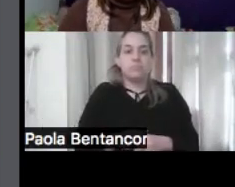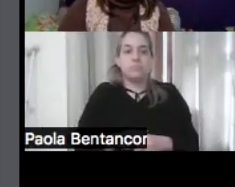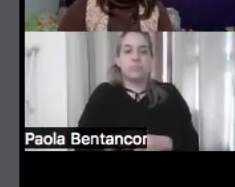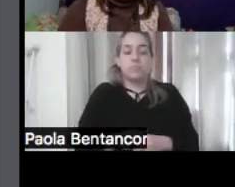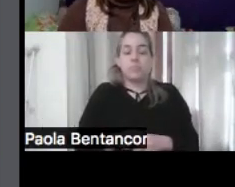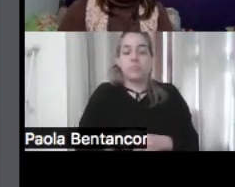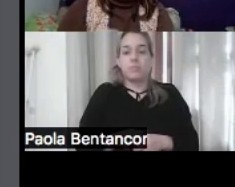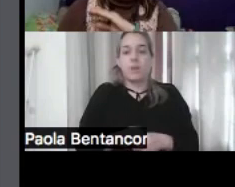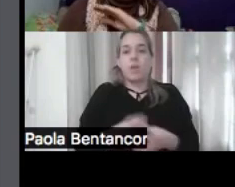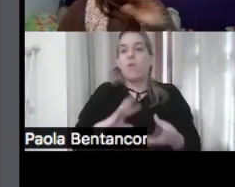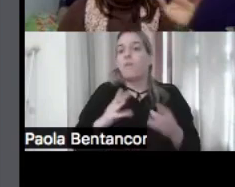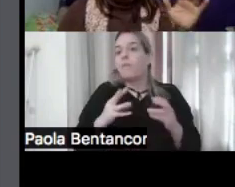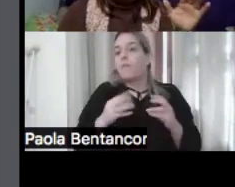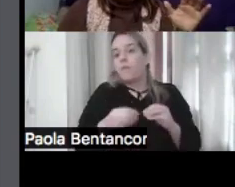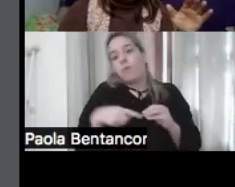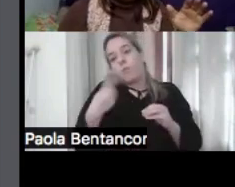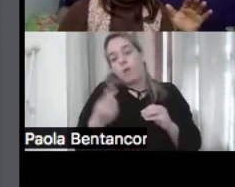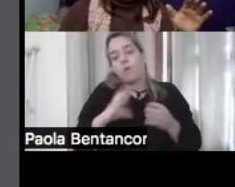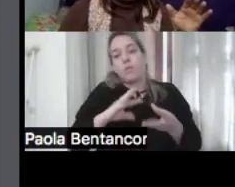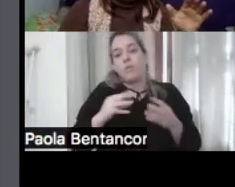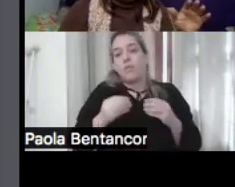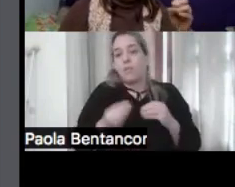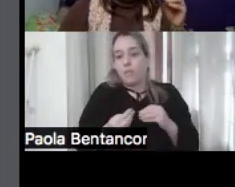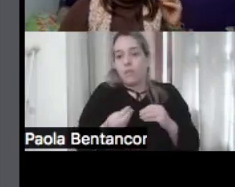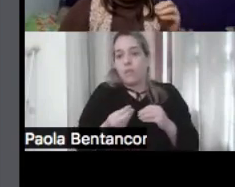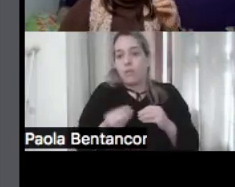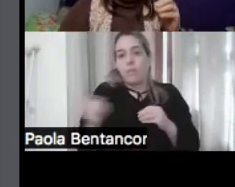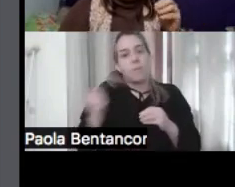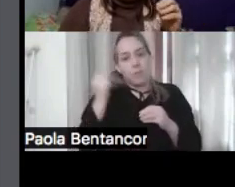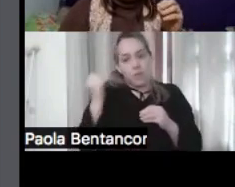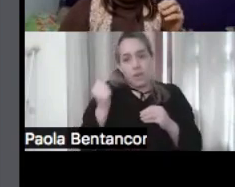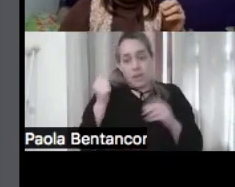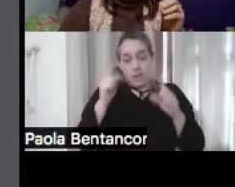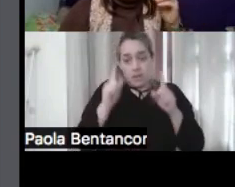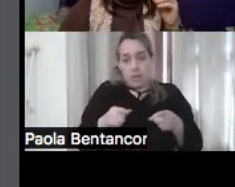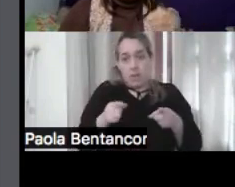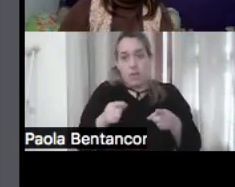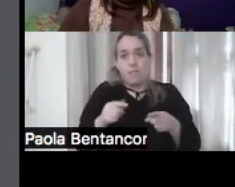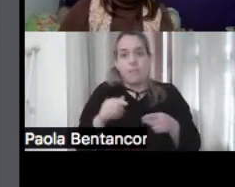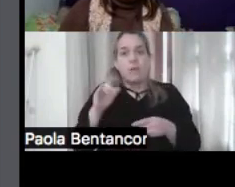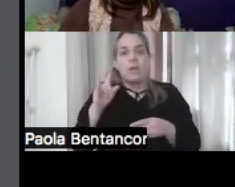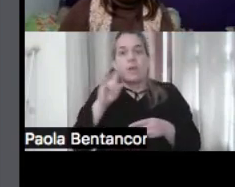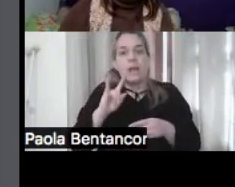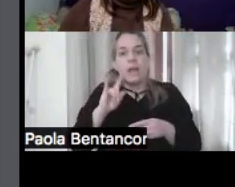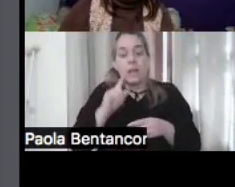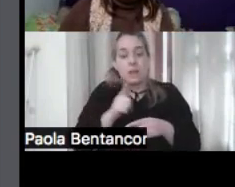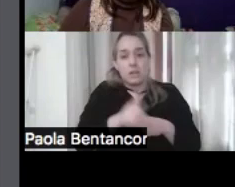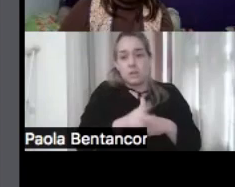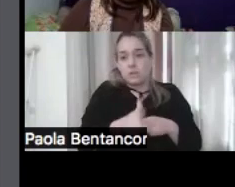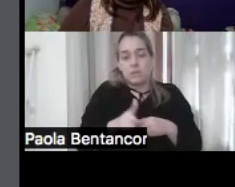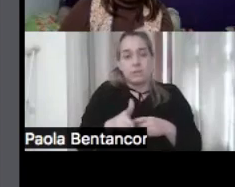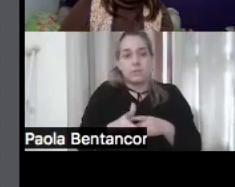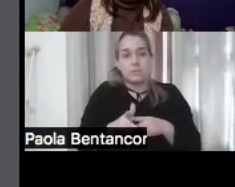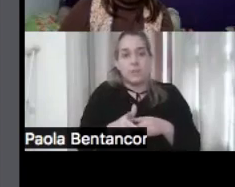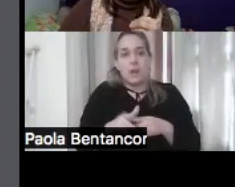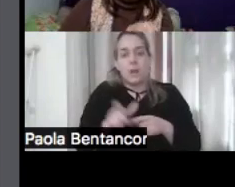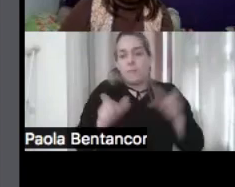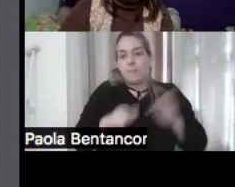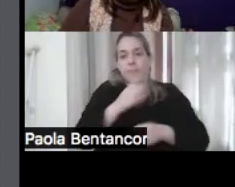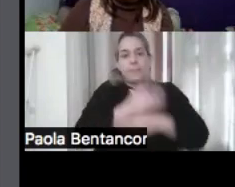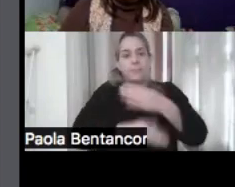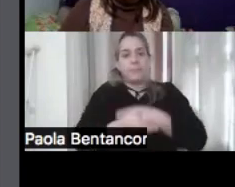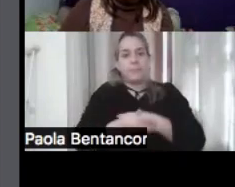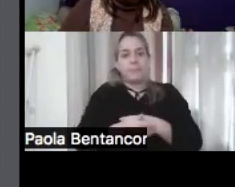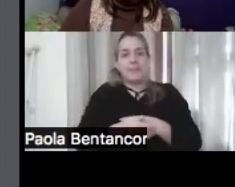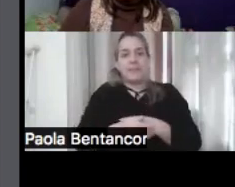Y otra forma de intervención sumamente importante de la lactancia humana para las personas con discapacidad tiene que ver con la